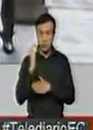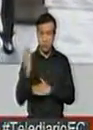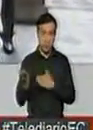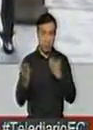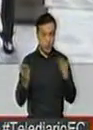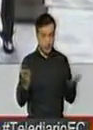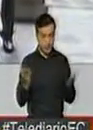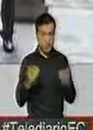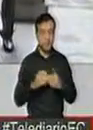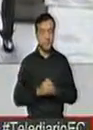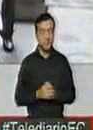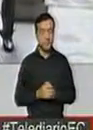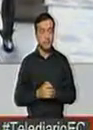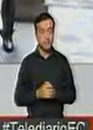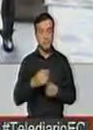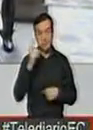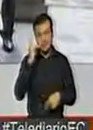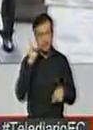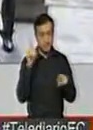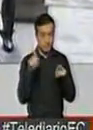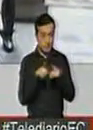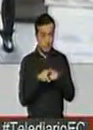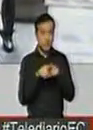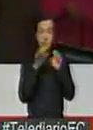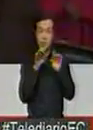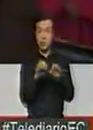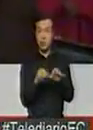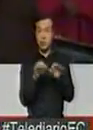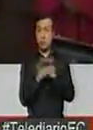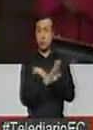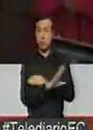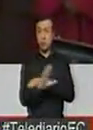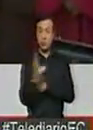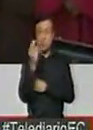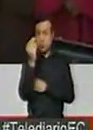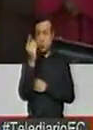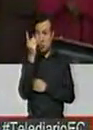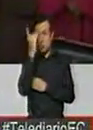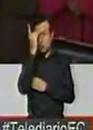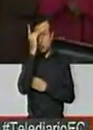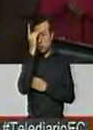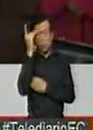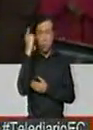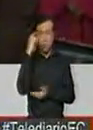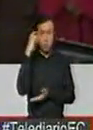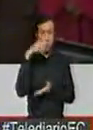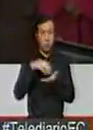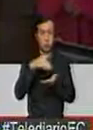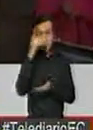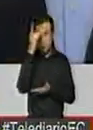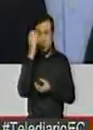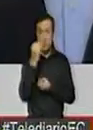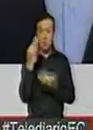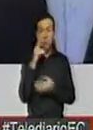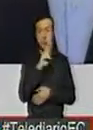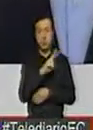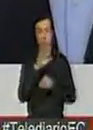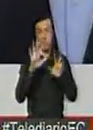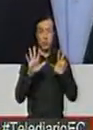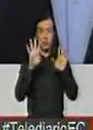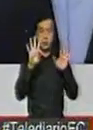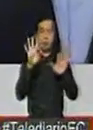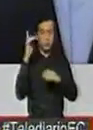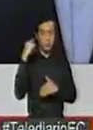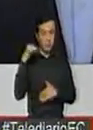AME, para lograr un mecanismo que posibilite el pago de la deuda que tiene el gobierno nacional por 289